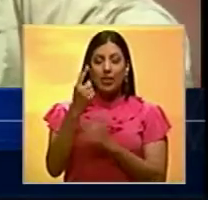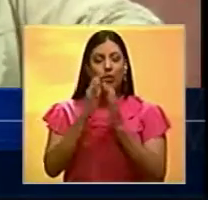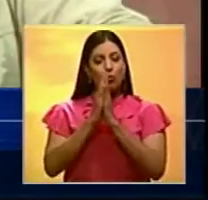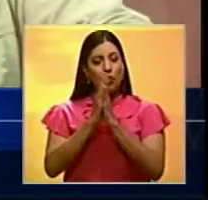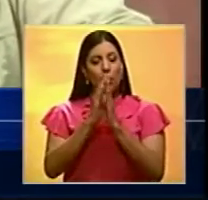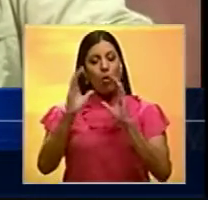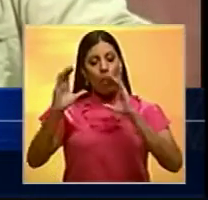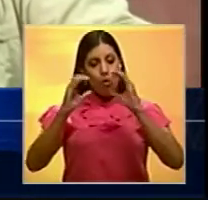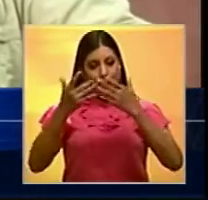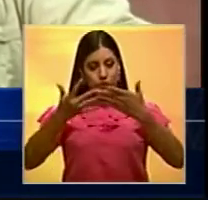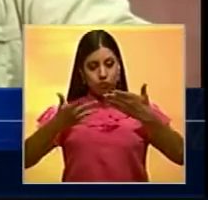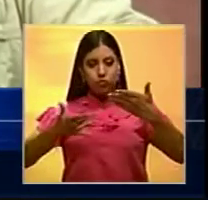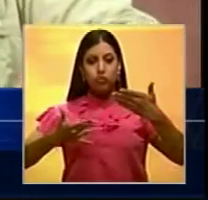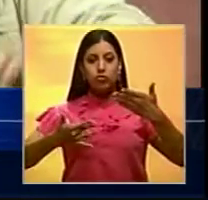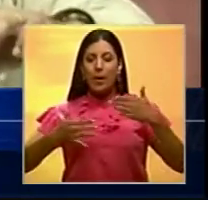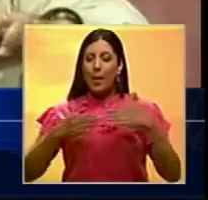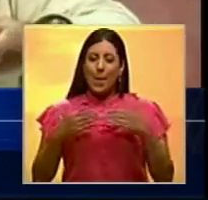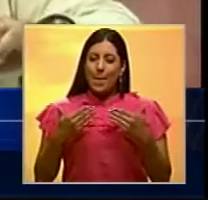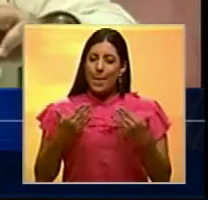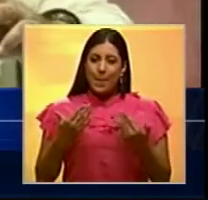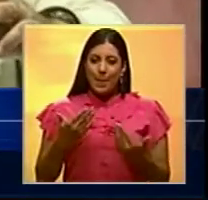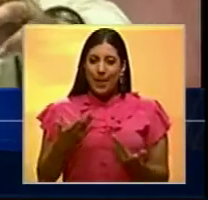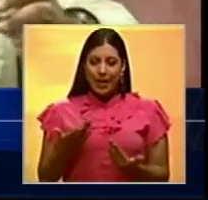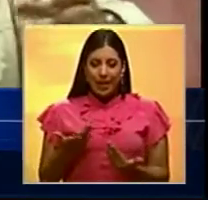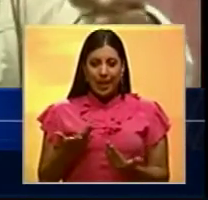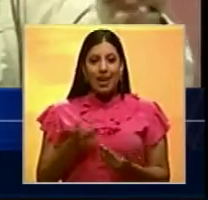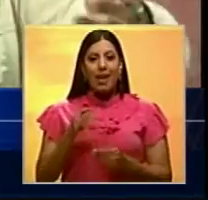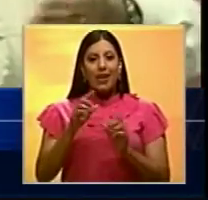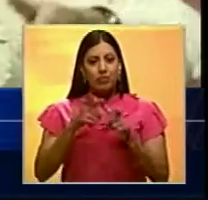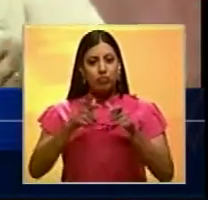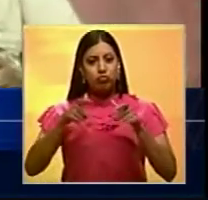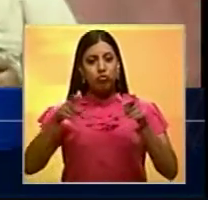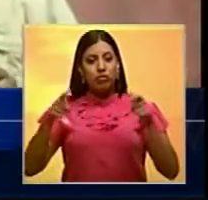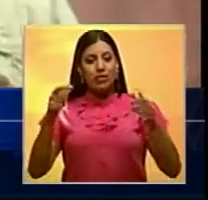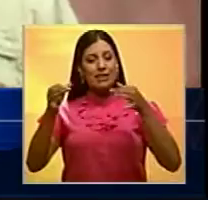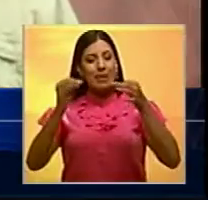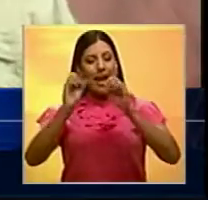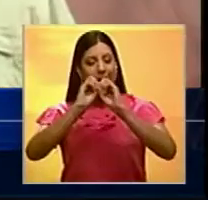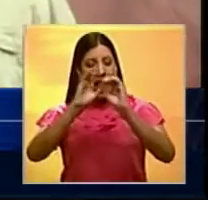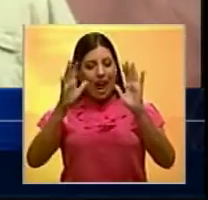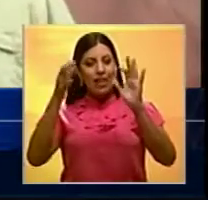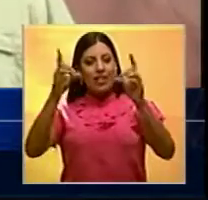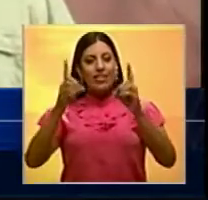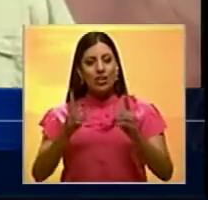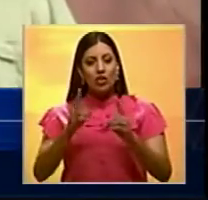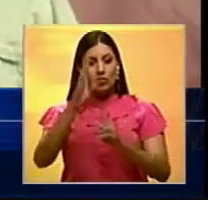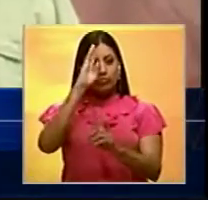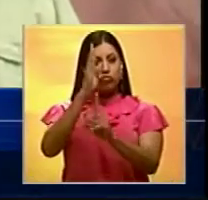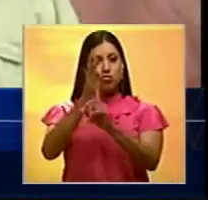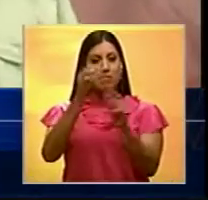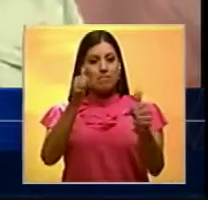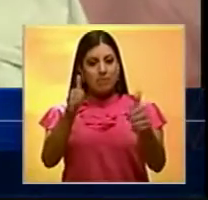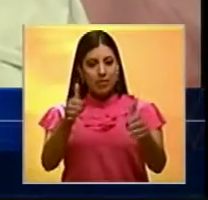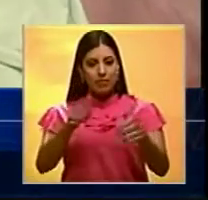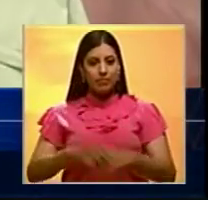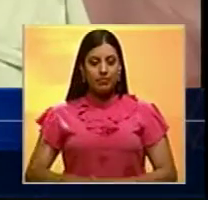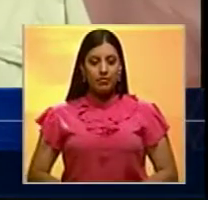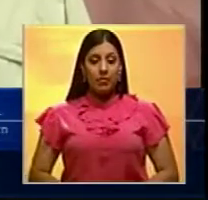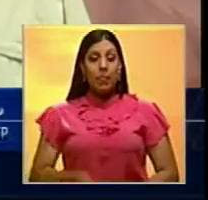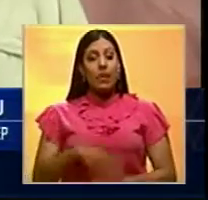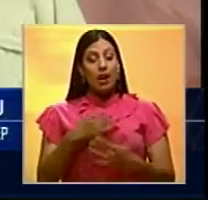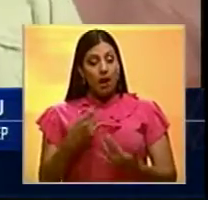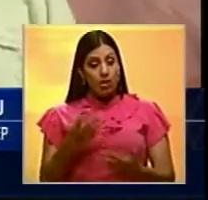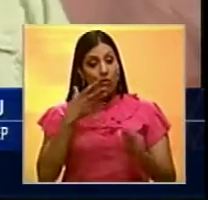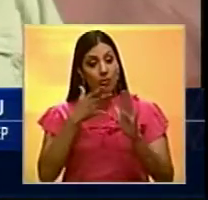favor, un comunicado para que haga ampliaciones en la explicación de esta decisión que pone las cosas en su justo lugar. El